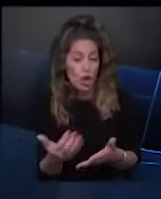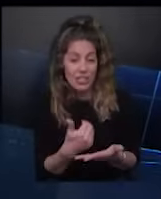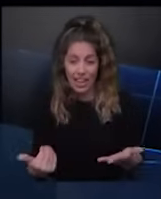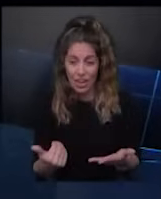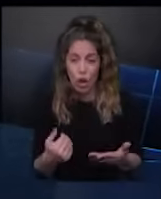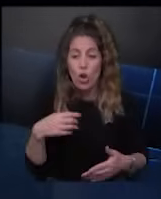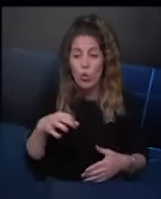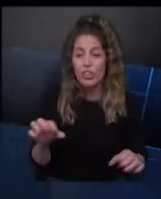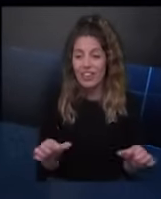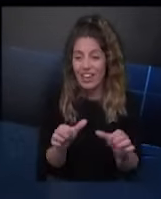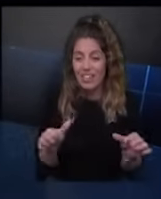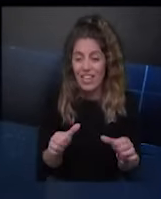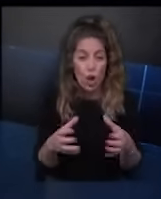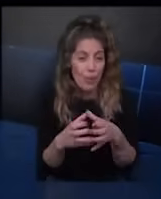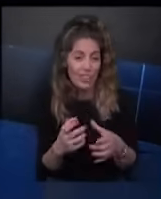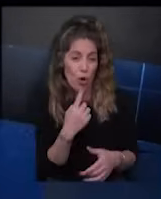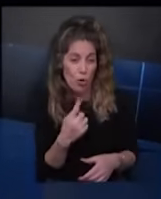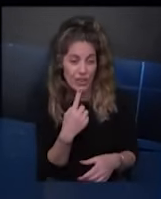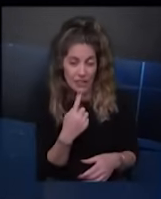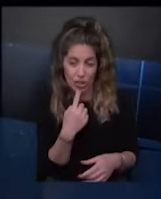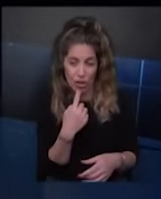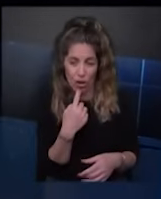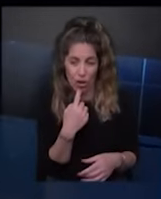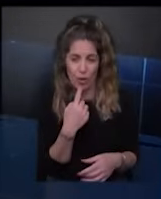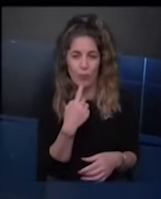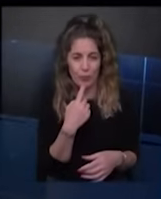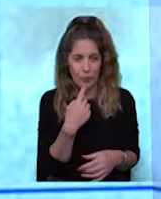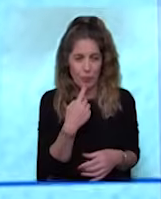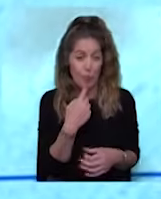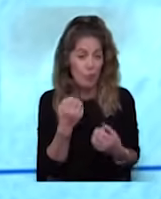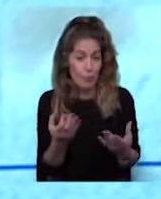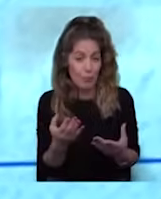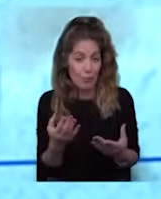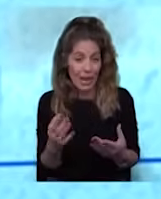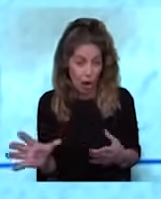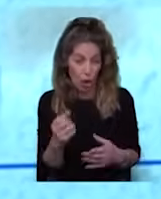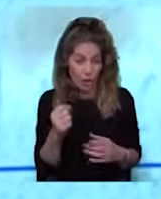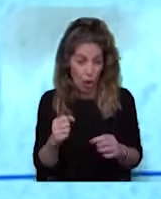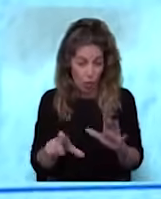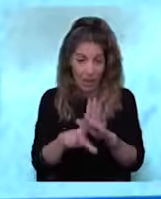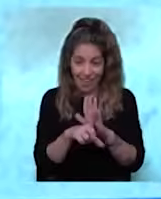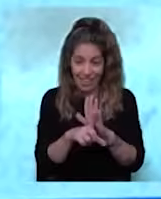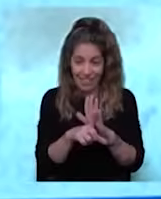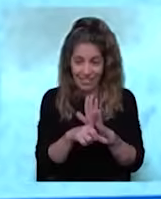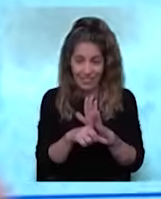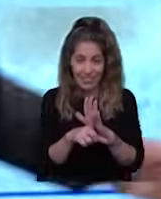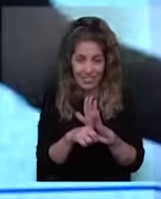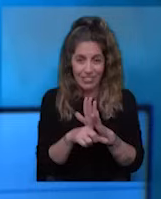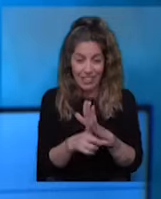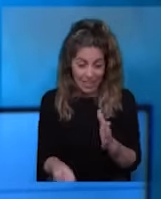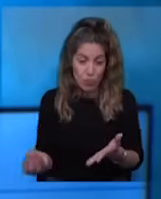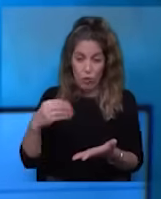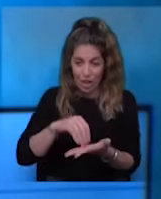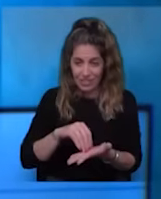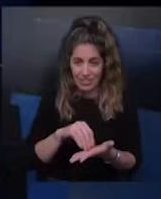único que tiene que hacer los partidos político para encontrar una ley de transparencia que ya los incorpora incorporarse